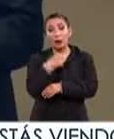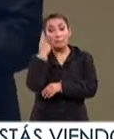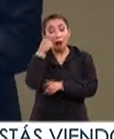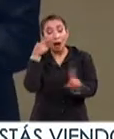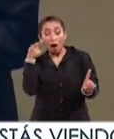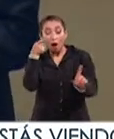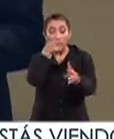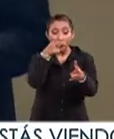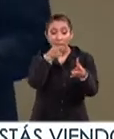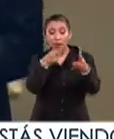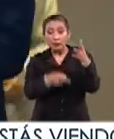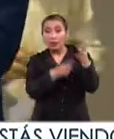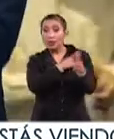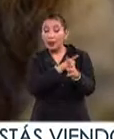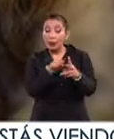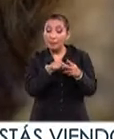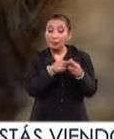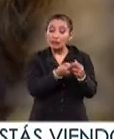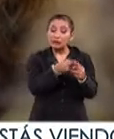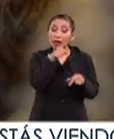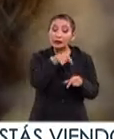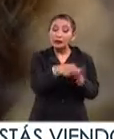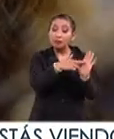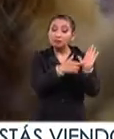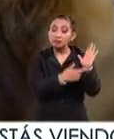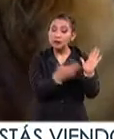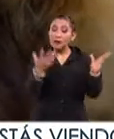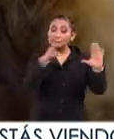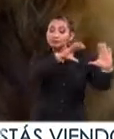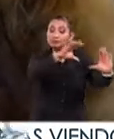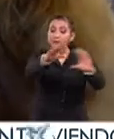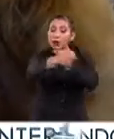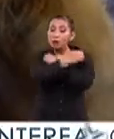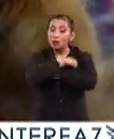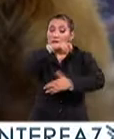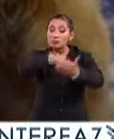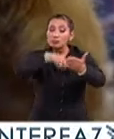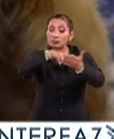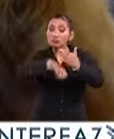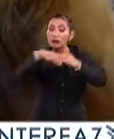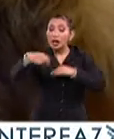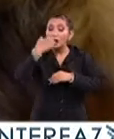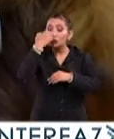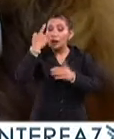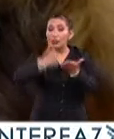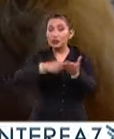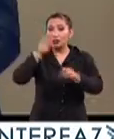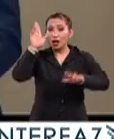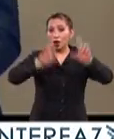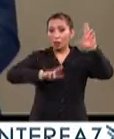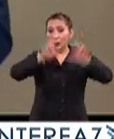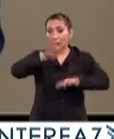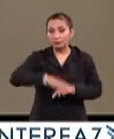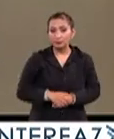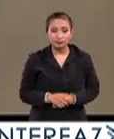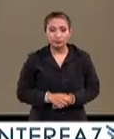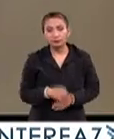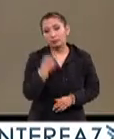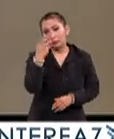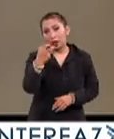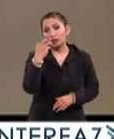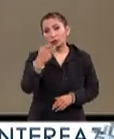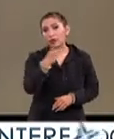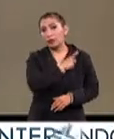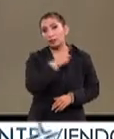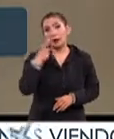estos objetivos se debe partir del principio de formar y actualizar la educación que se brinda en las escuelas normales. Para ello tenemos